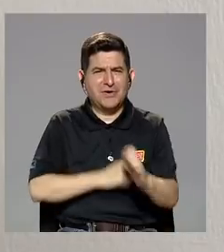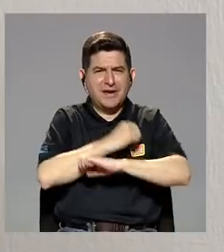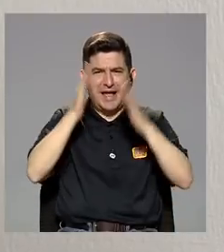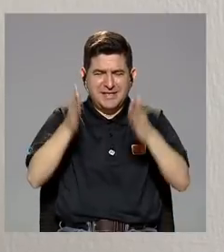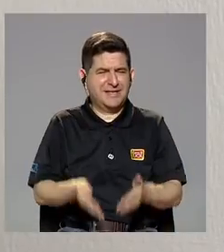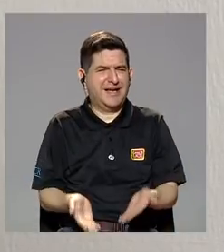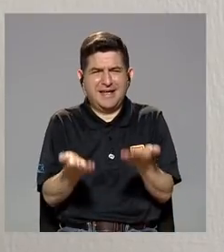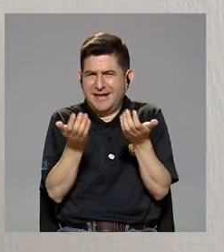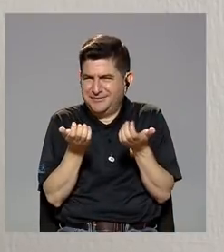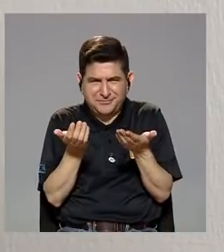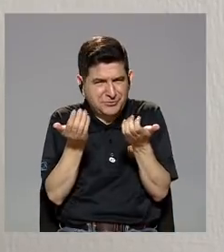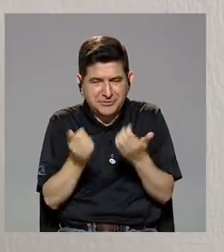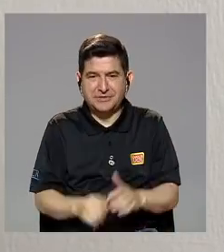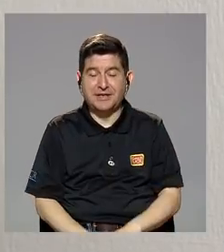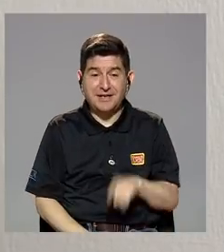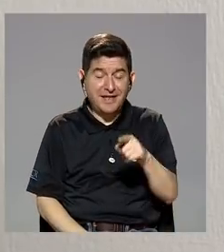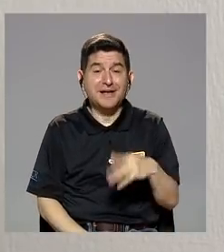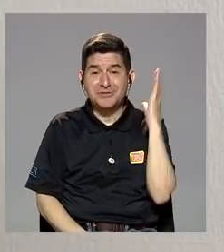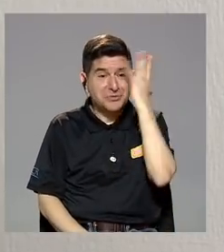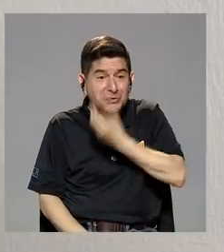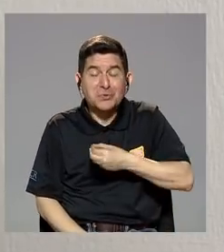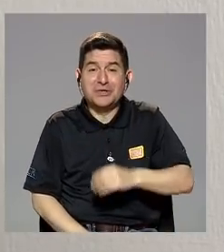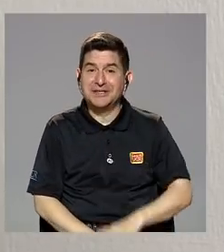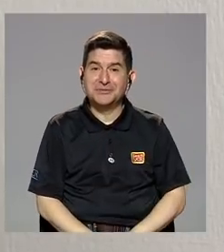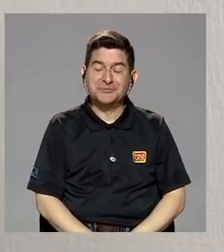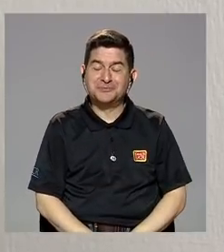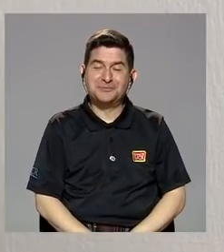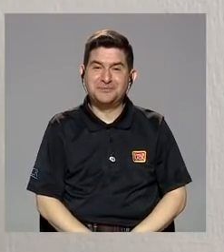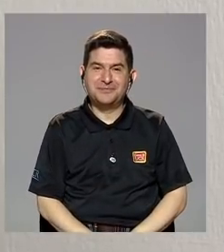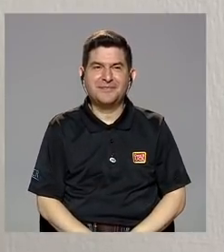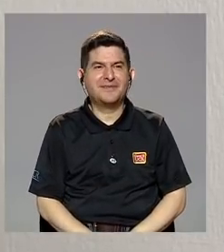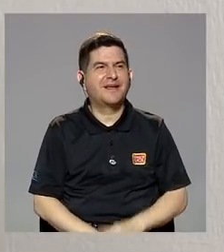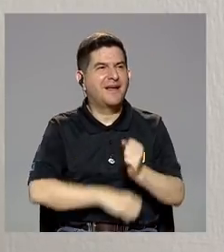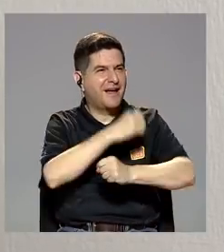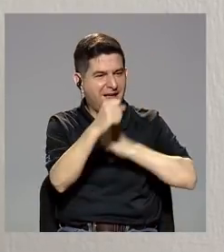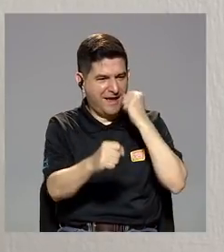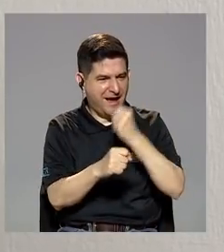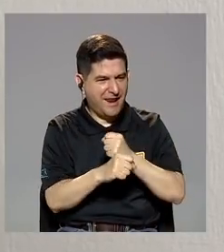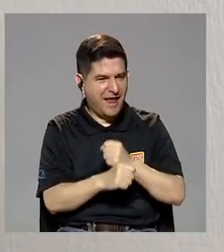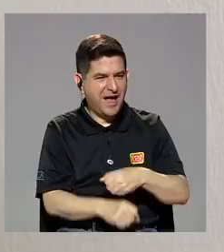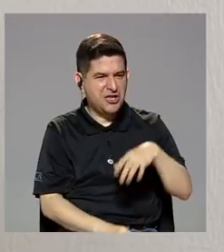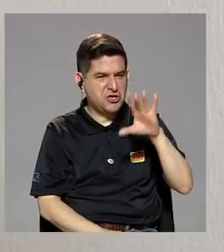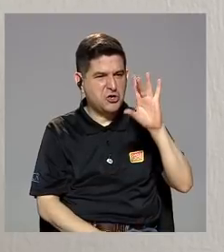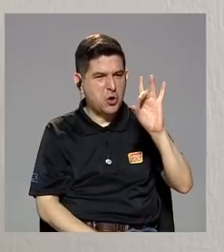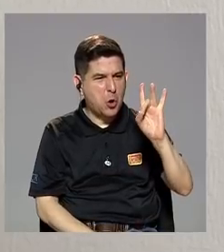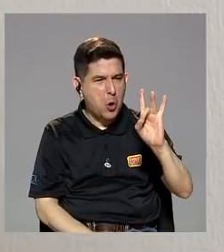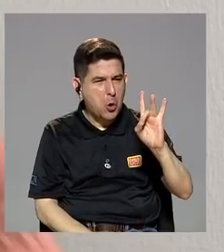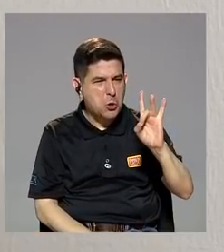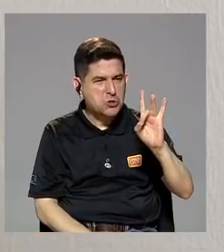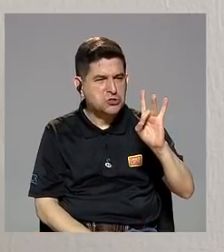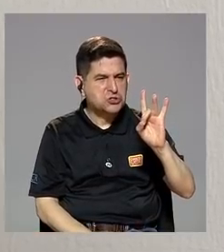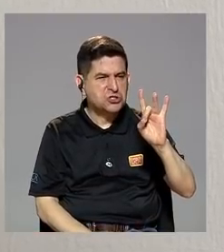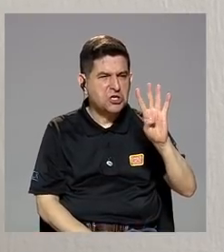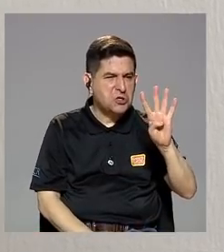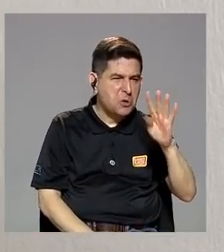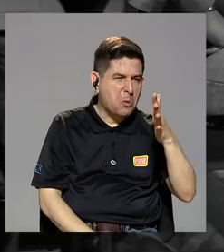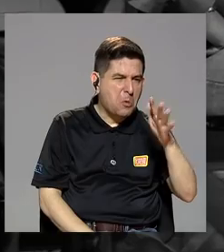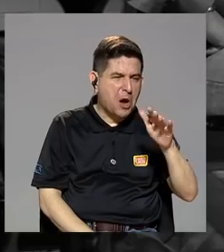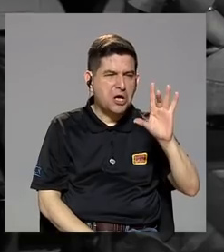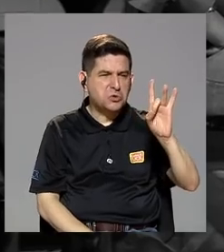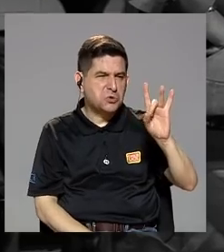indeseable eso fue muy lindo y resulta que corría por ahí los años 80 y 84